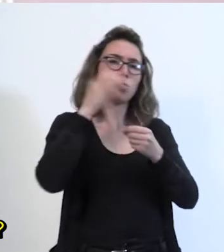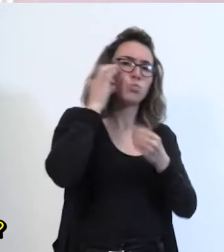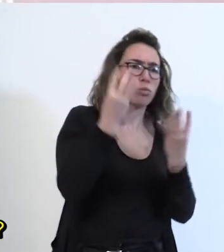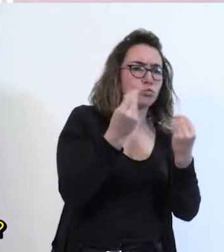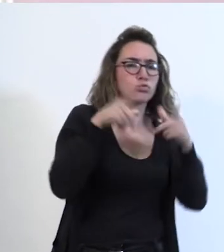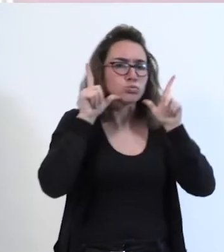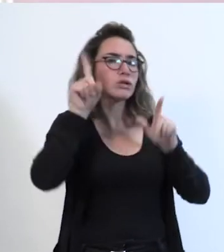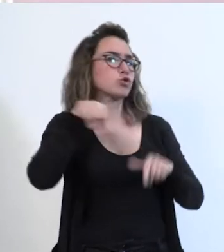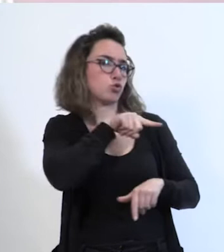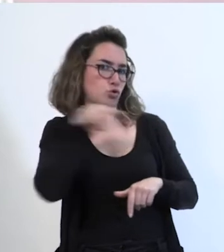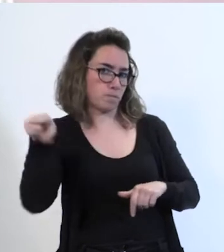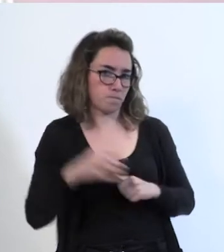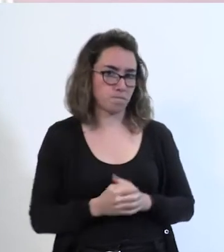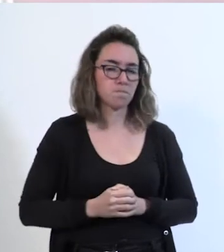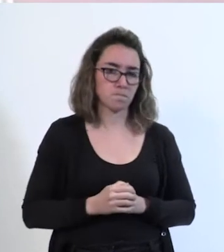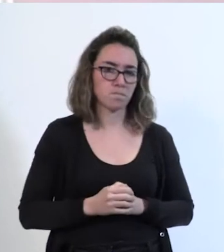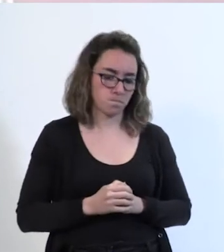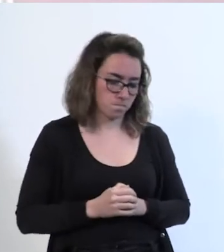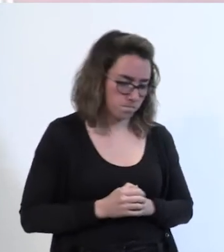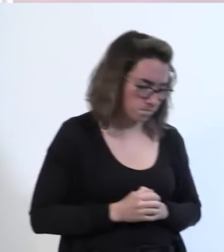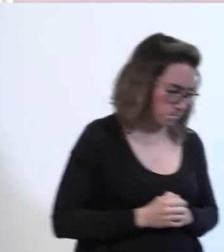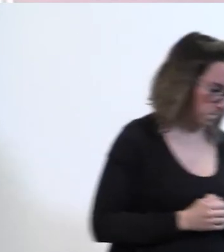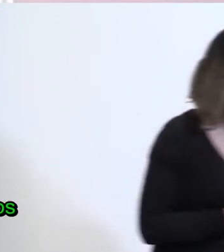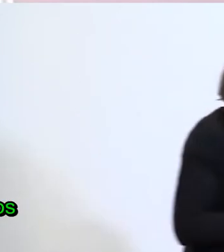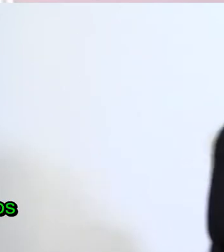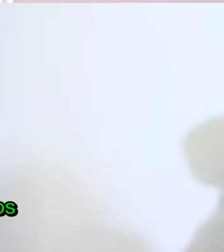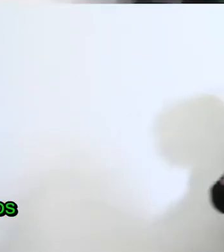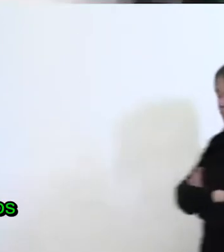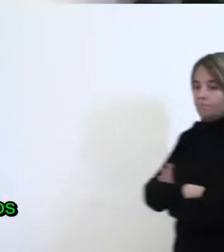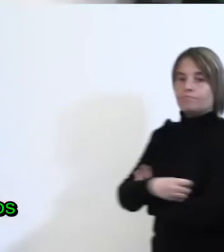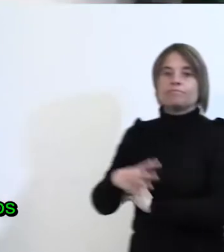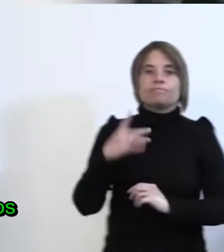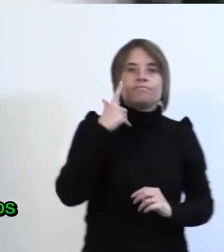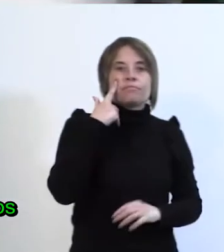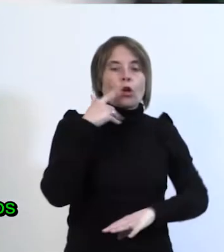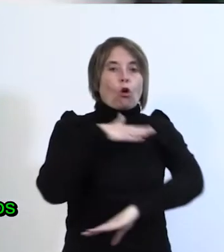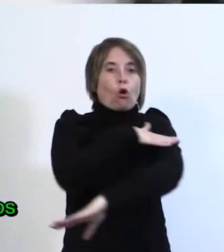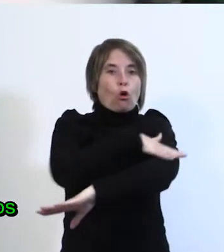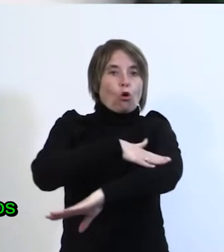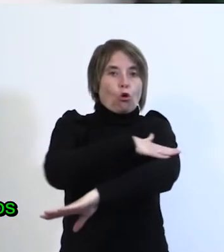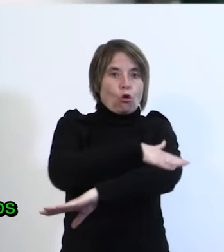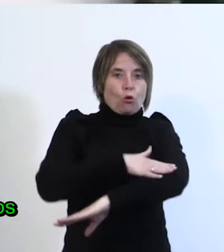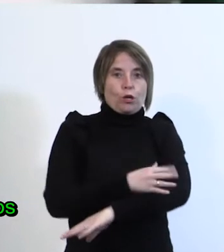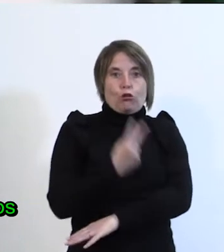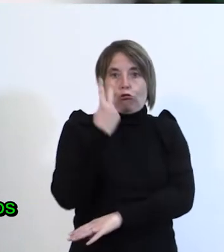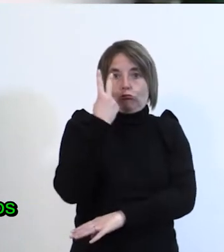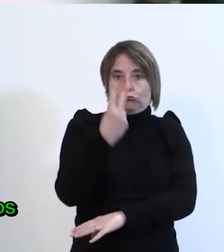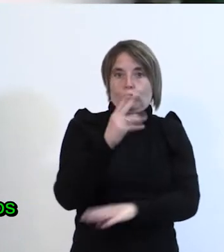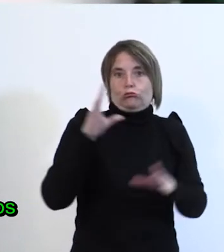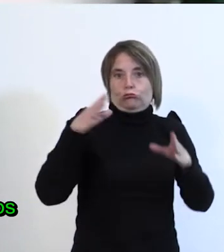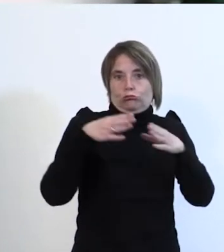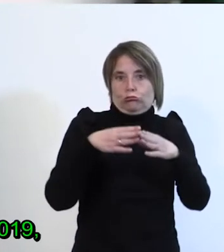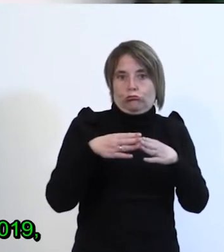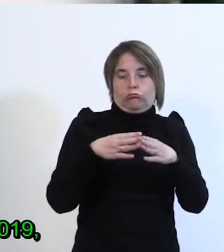en ese sentido. Bueno, yo quiero decir que después de los dos gobiernos que tuvo el